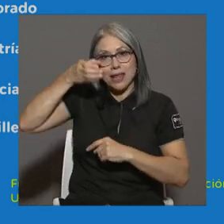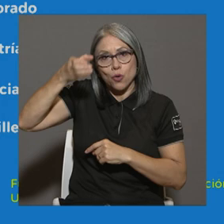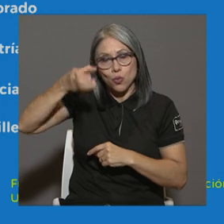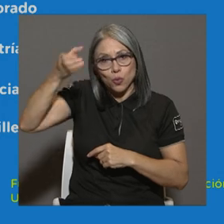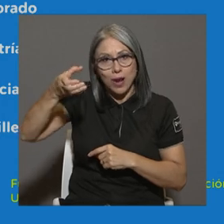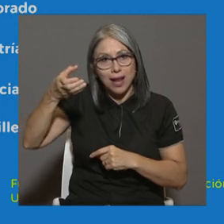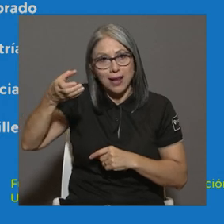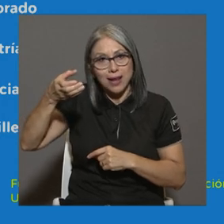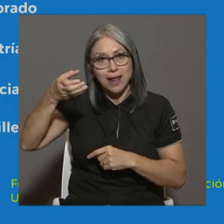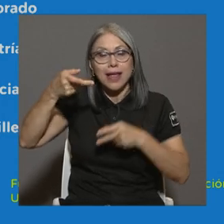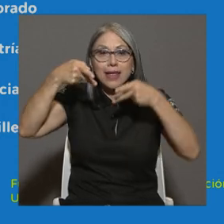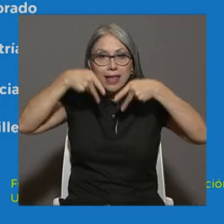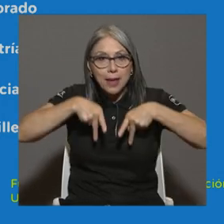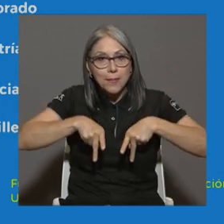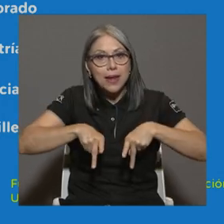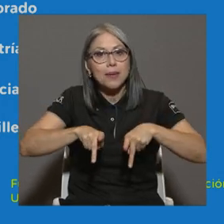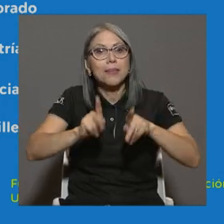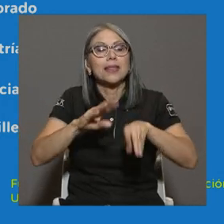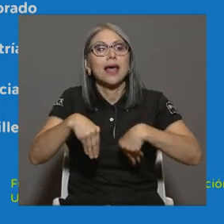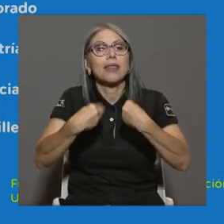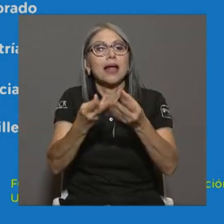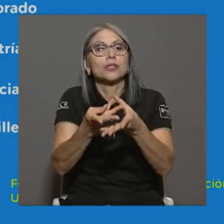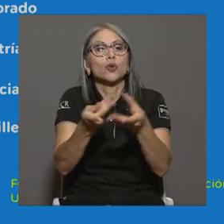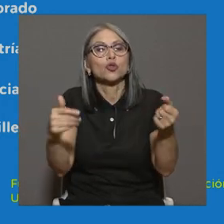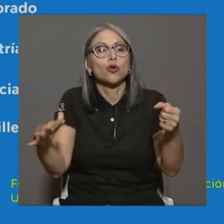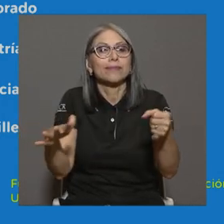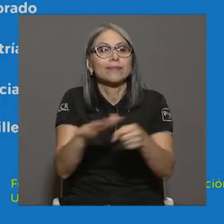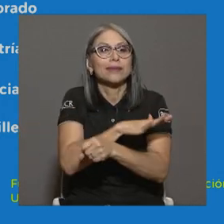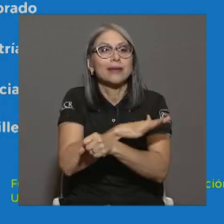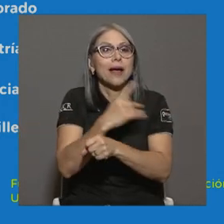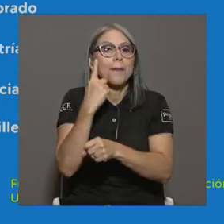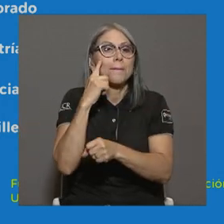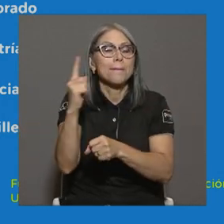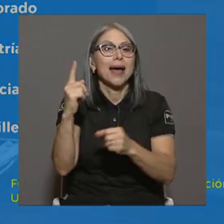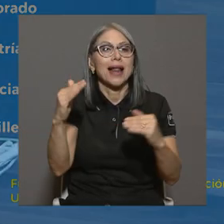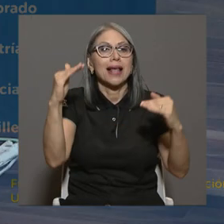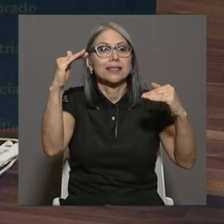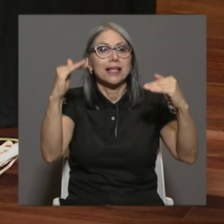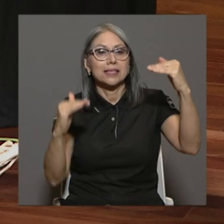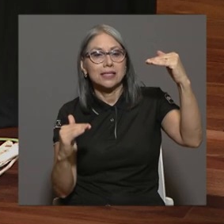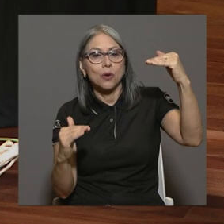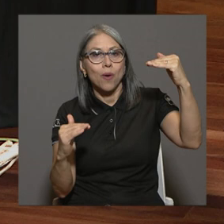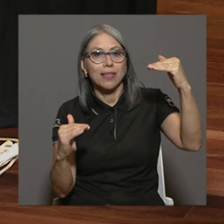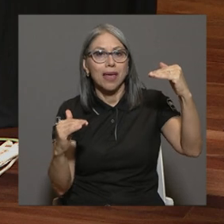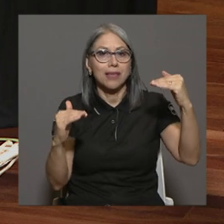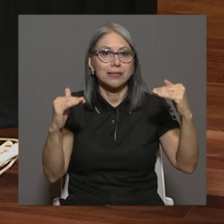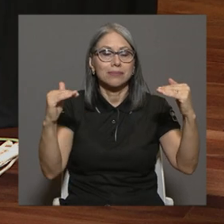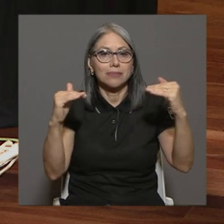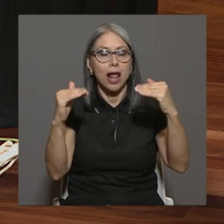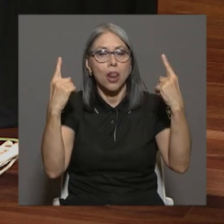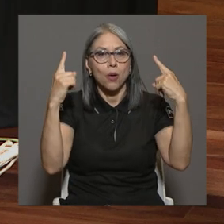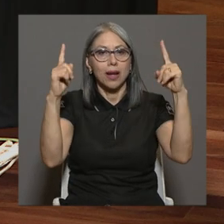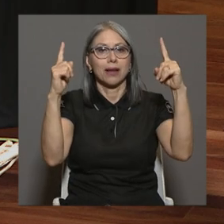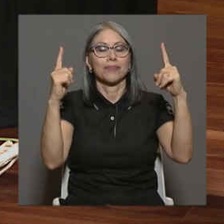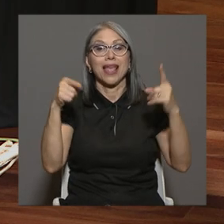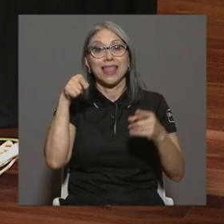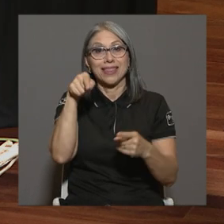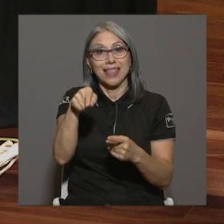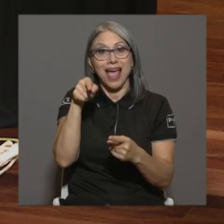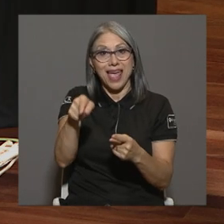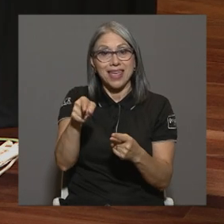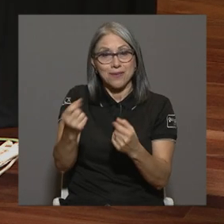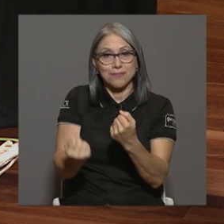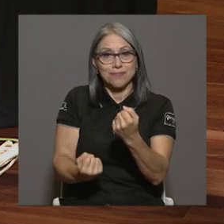cultural, que permita dar una solución integral a las desigualdades. De ahí la apuesta por la